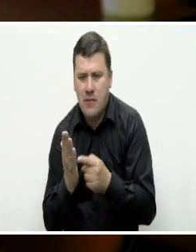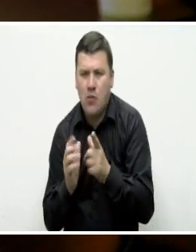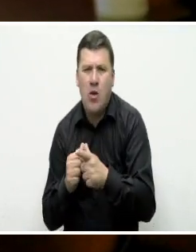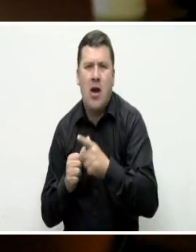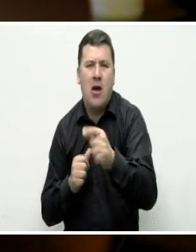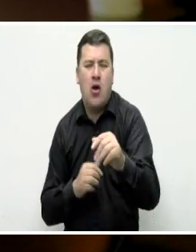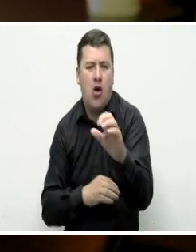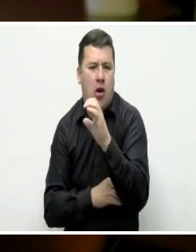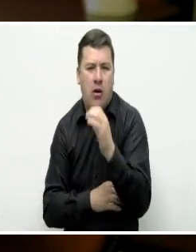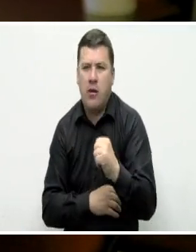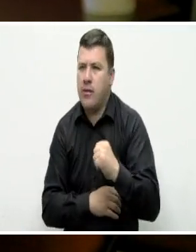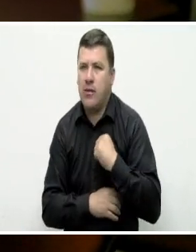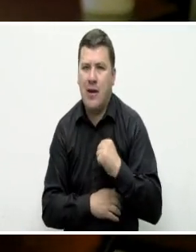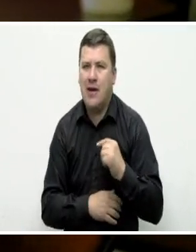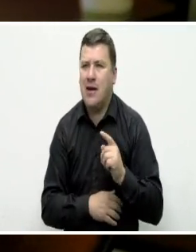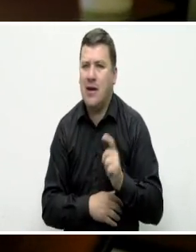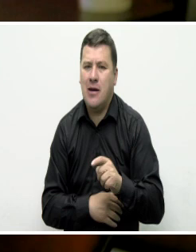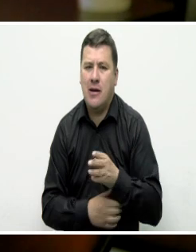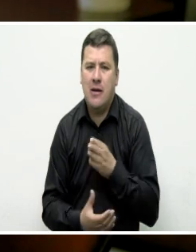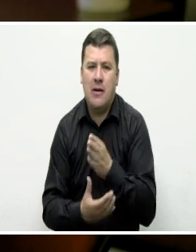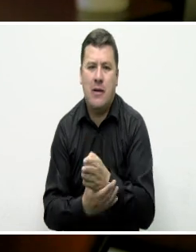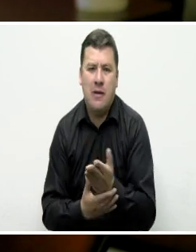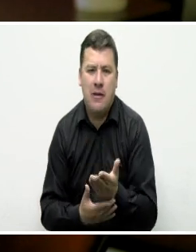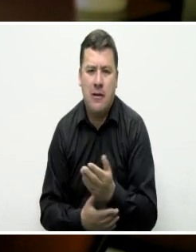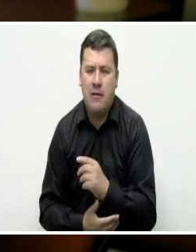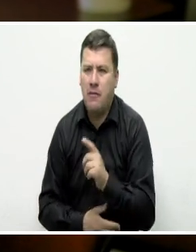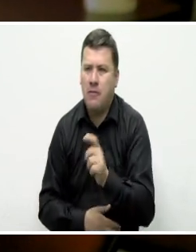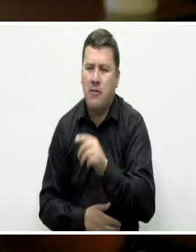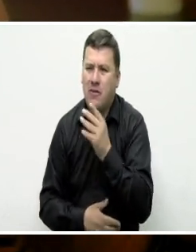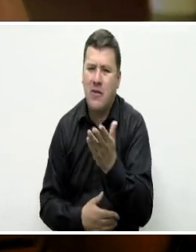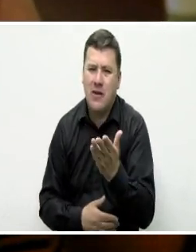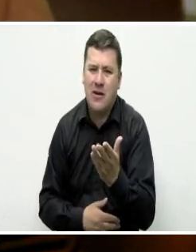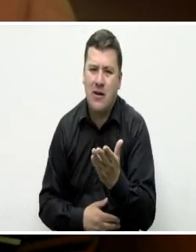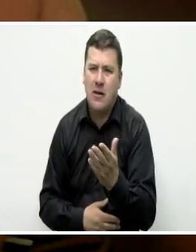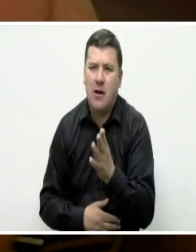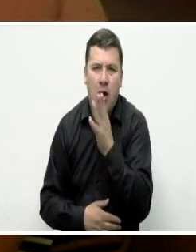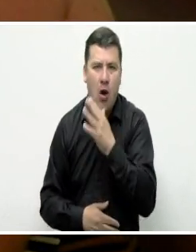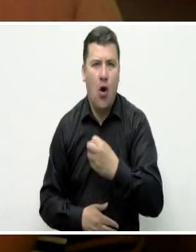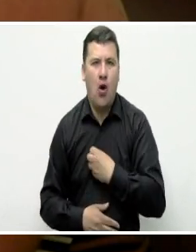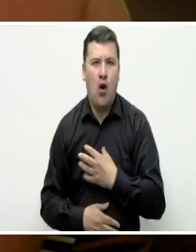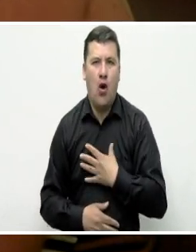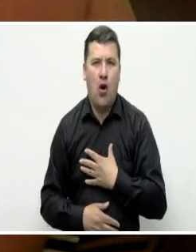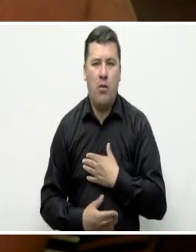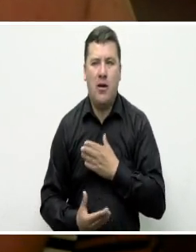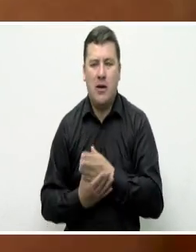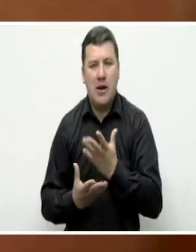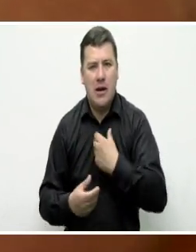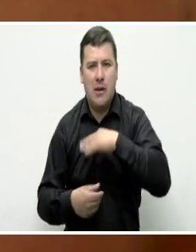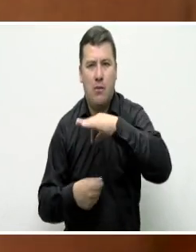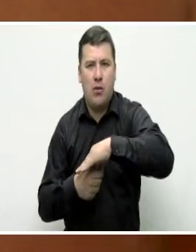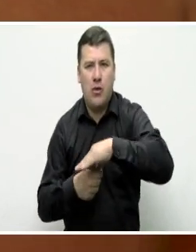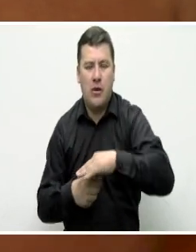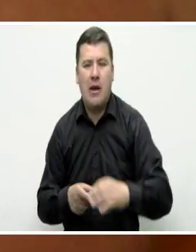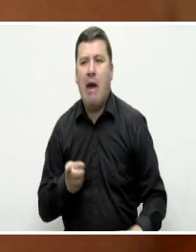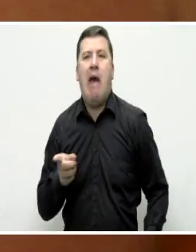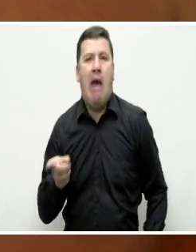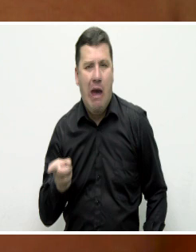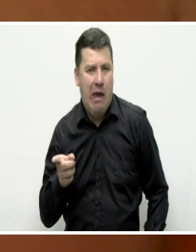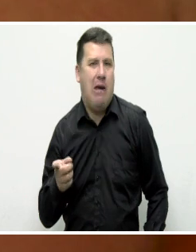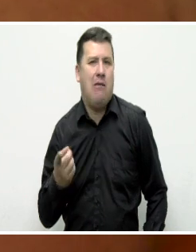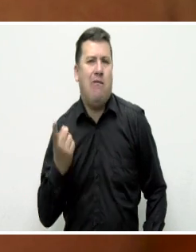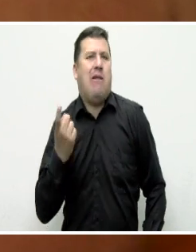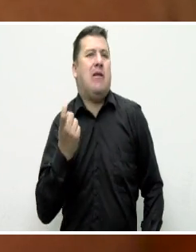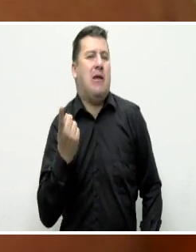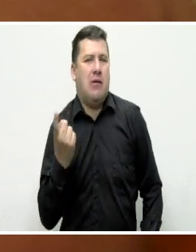de Colombia no tuvieron la necesidad o no tuvieron, ni vieron la necesidad ni tuvieron la oportunidad de salir a ejercer el derecho al voto. Ahí es cuando me pregunto yo,